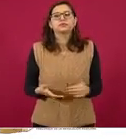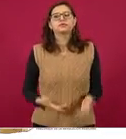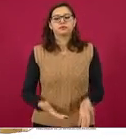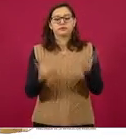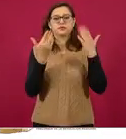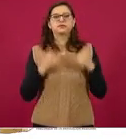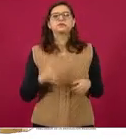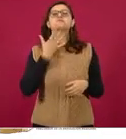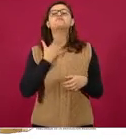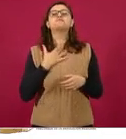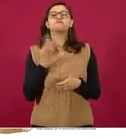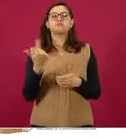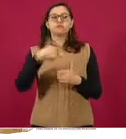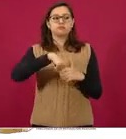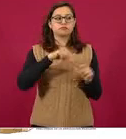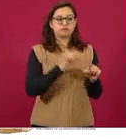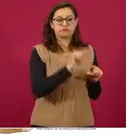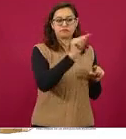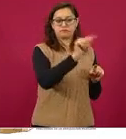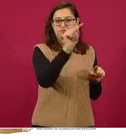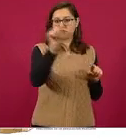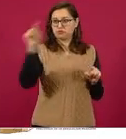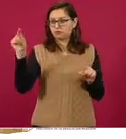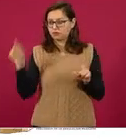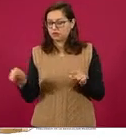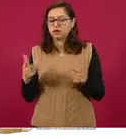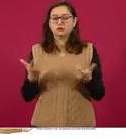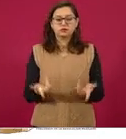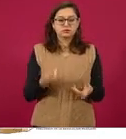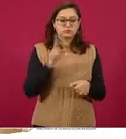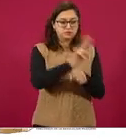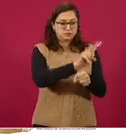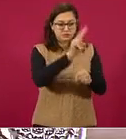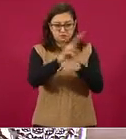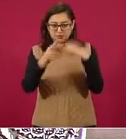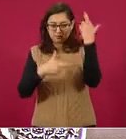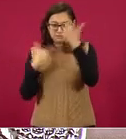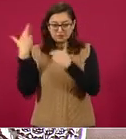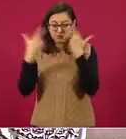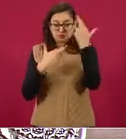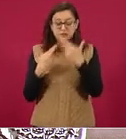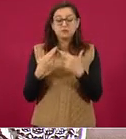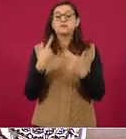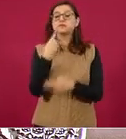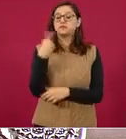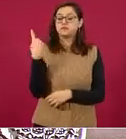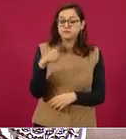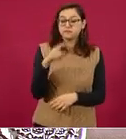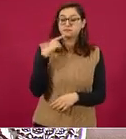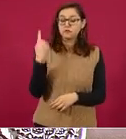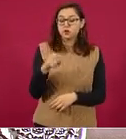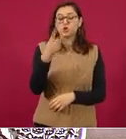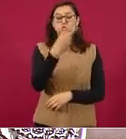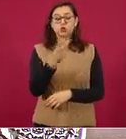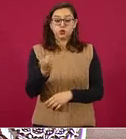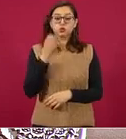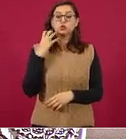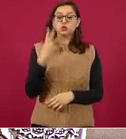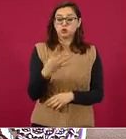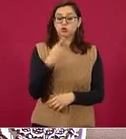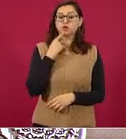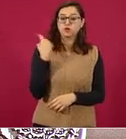a gasolineras, a través de la app de Litro por Litro recibimos 204 quejas y o denuncias, y